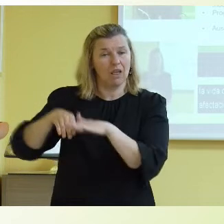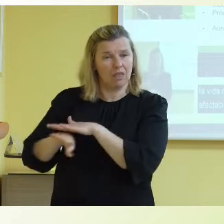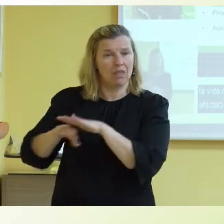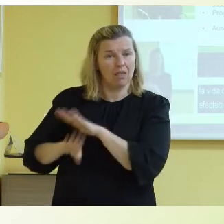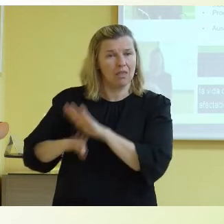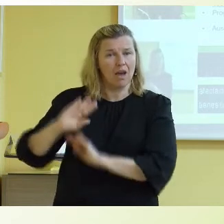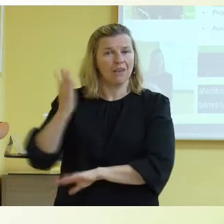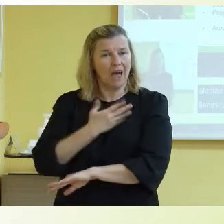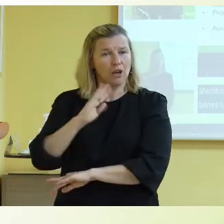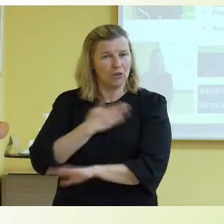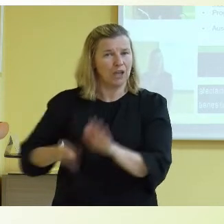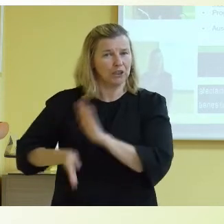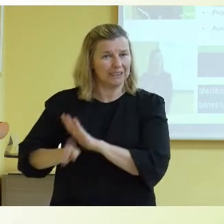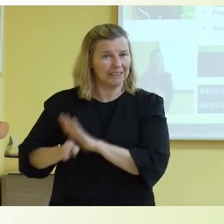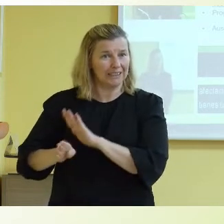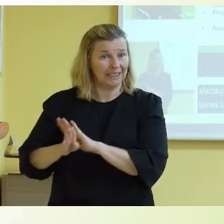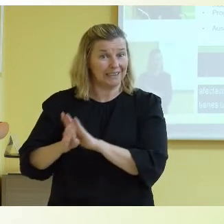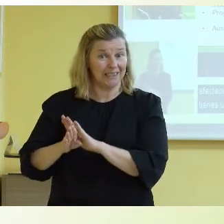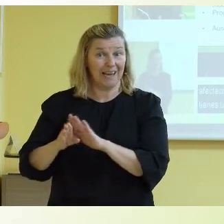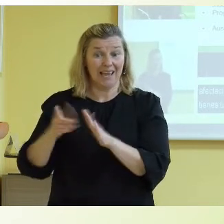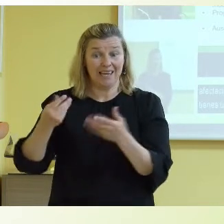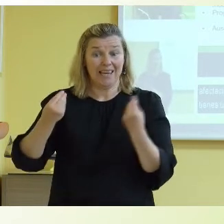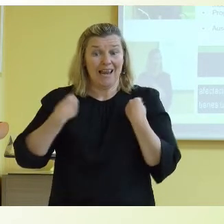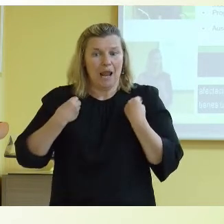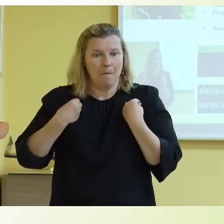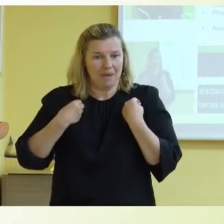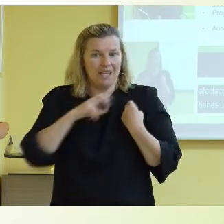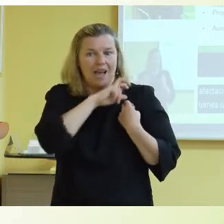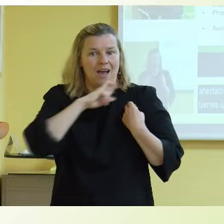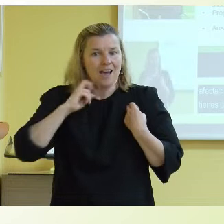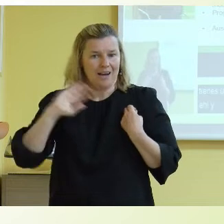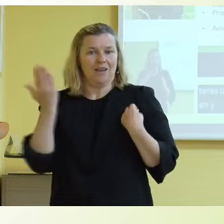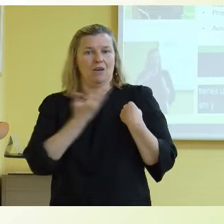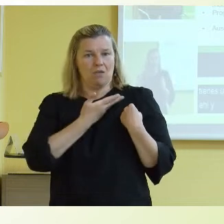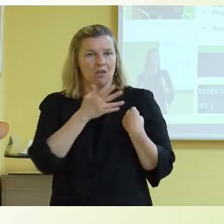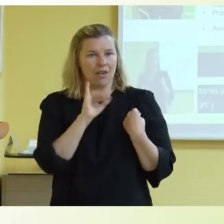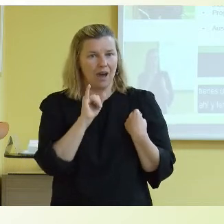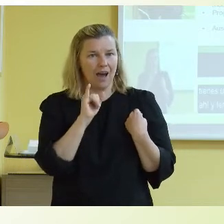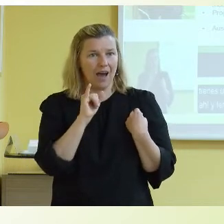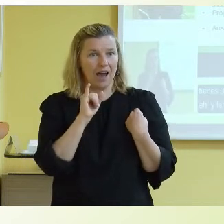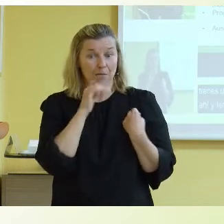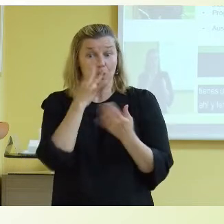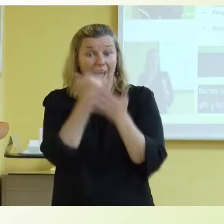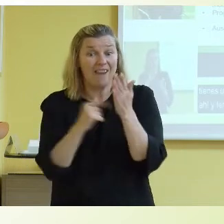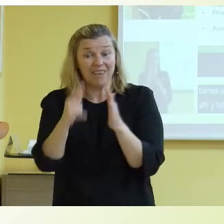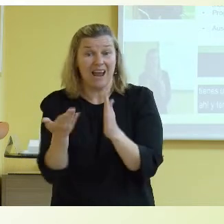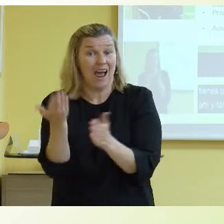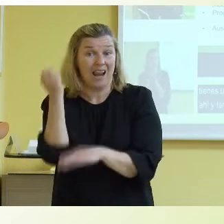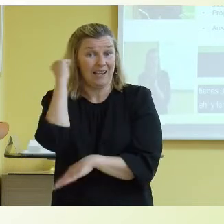terminan poniendo en riesgo la vida del paciente, porque son básicamente las cosas que matan. Una